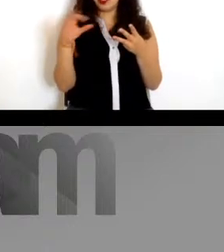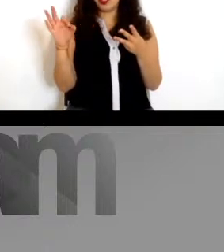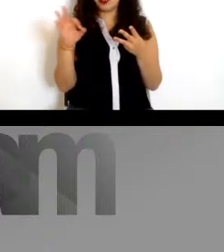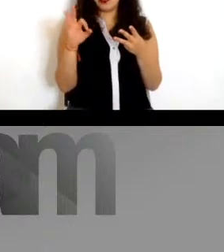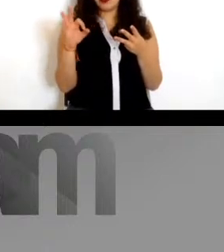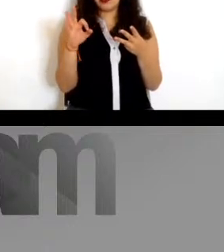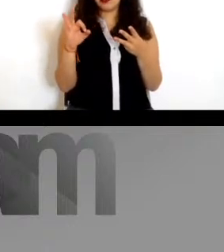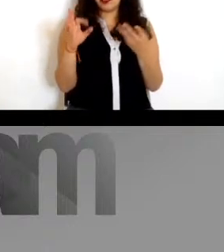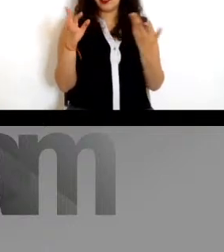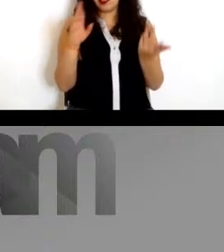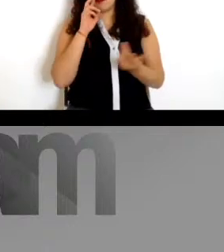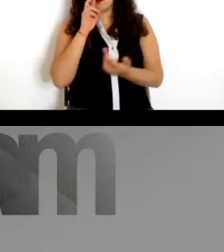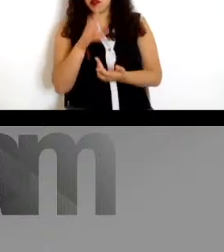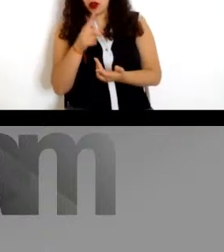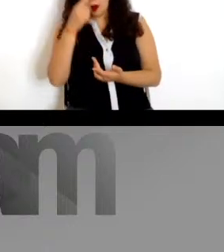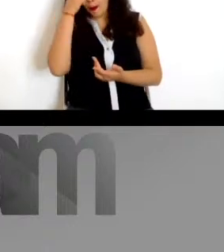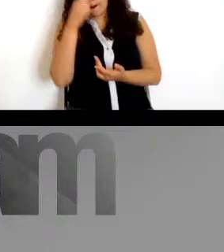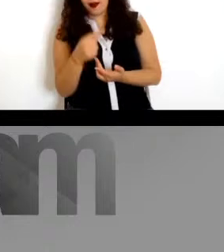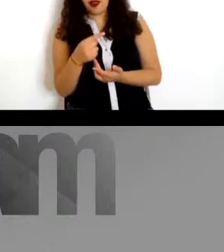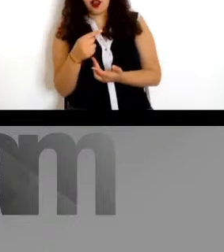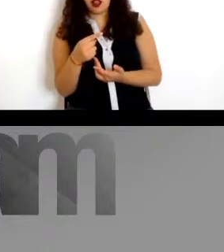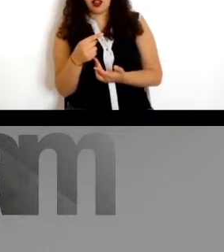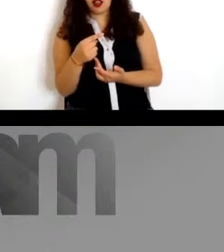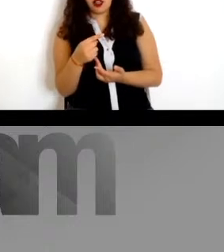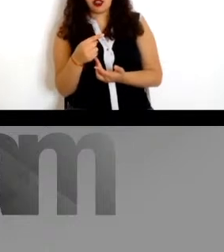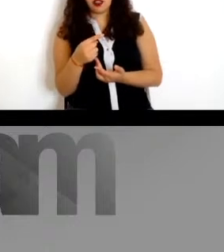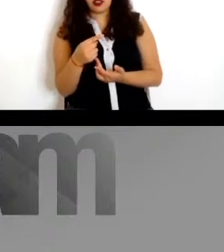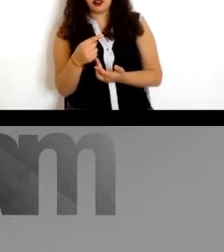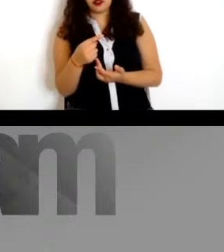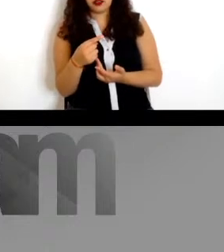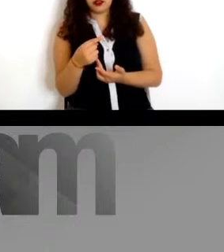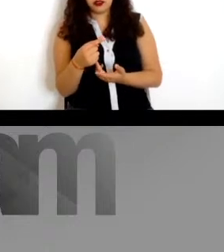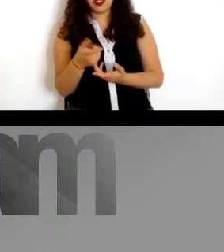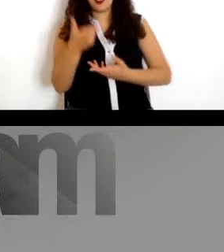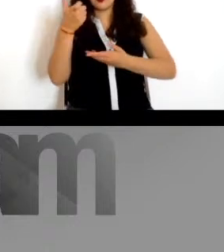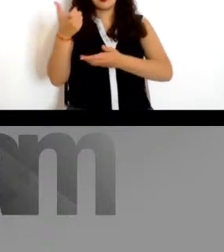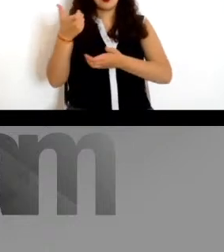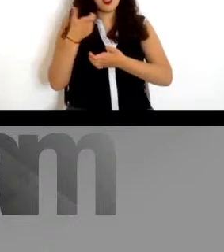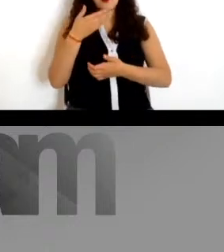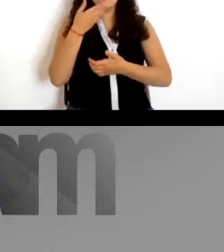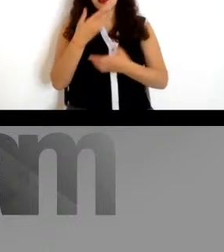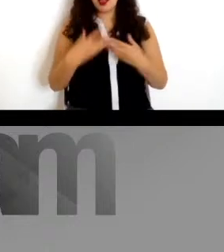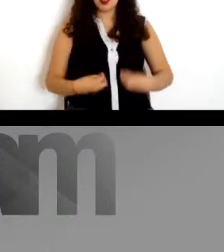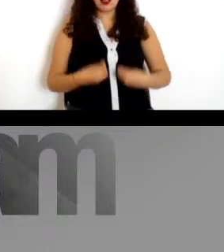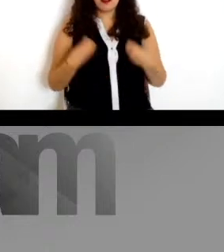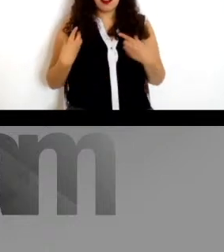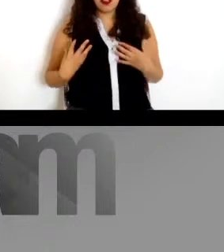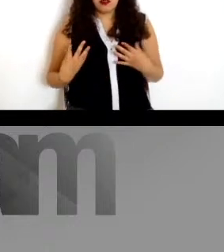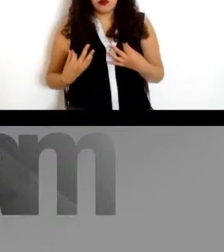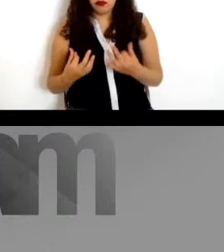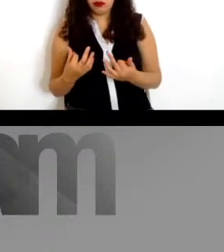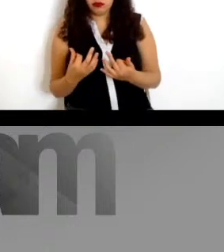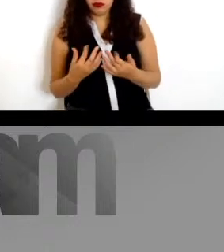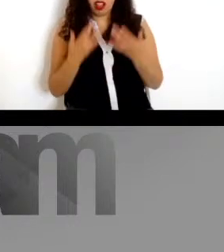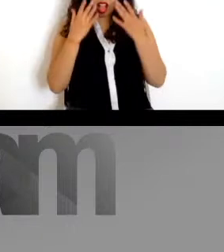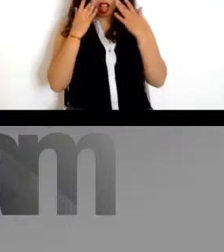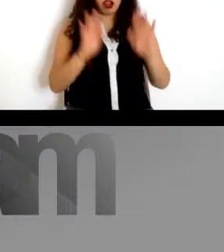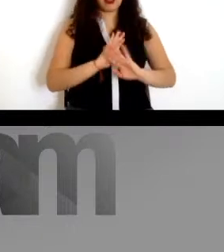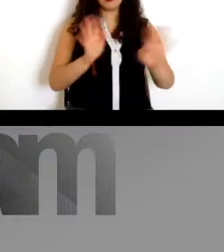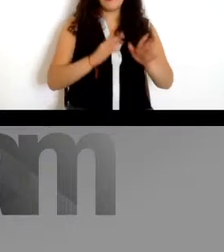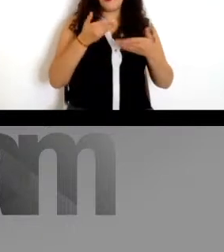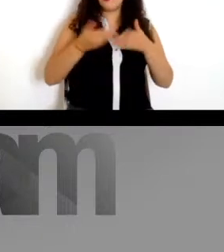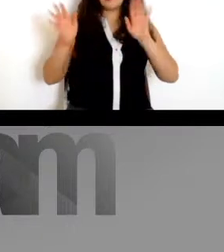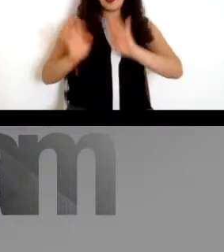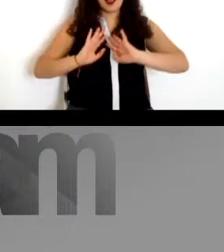más adecuado para poder generar buenos ingresos y una buena calidad de vida, pues hoy les animo a que volteen a